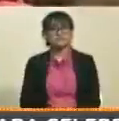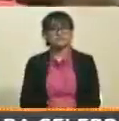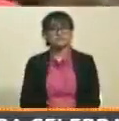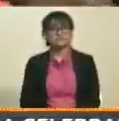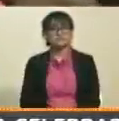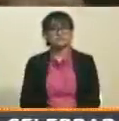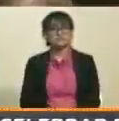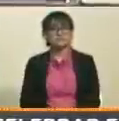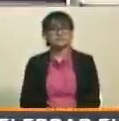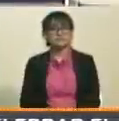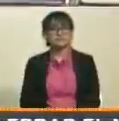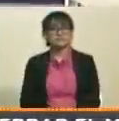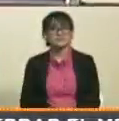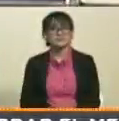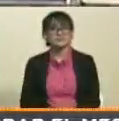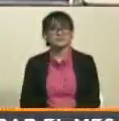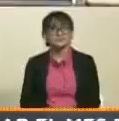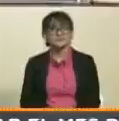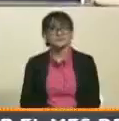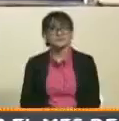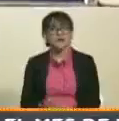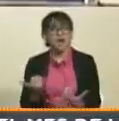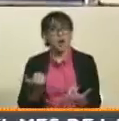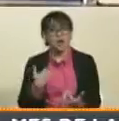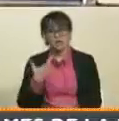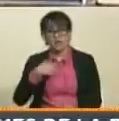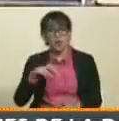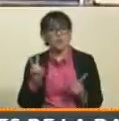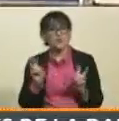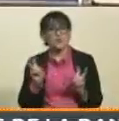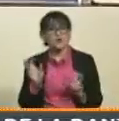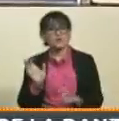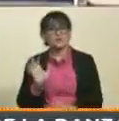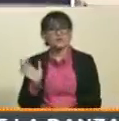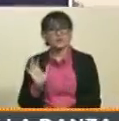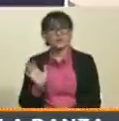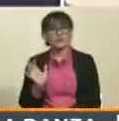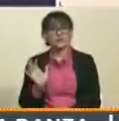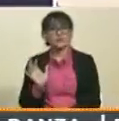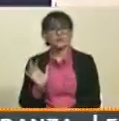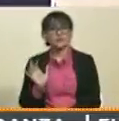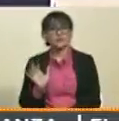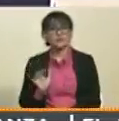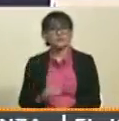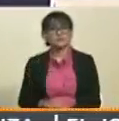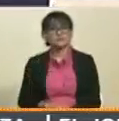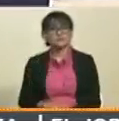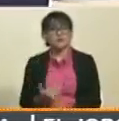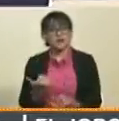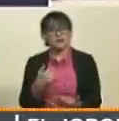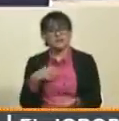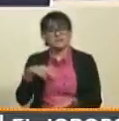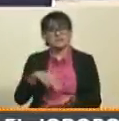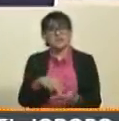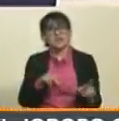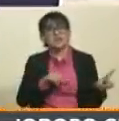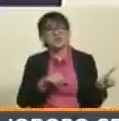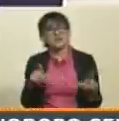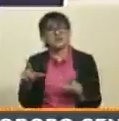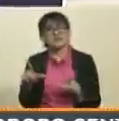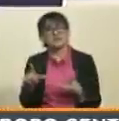Y ahora no soy un novato, ahora soy un hombre aquí, de pie, listo para